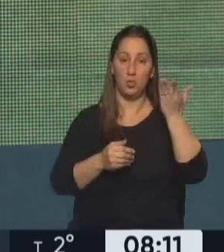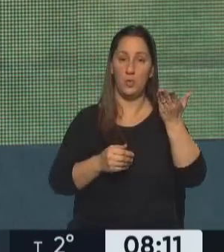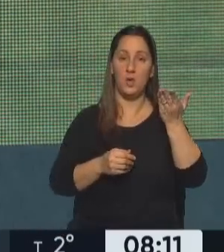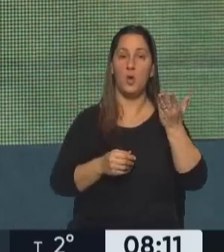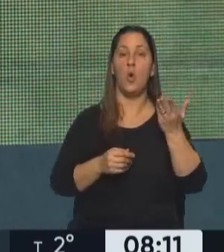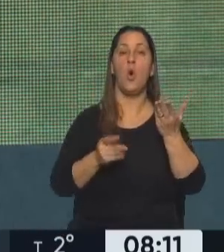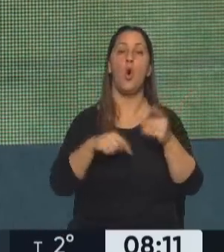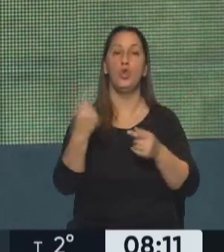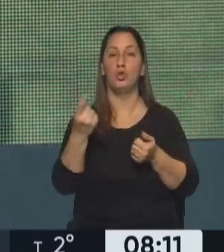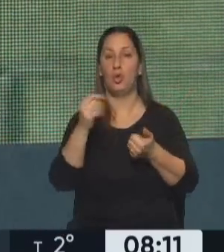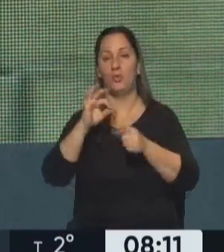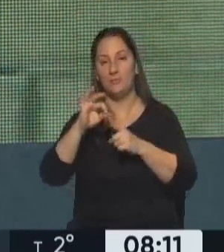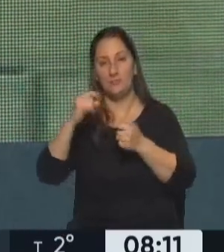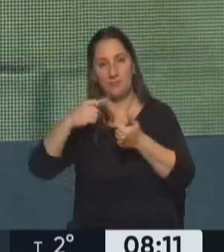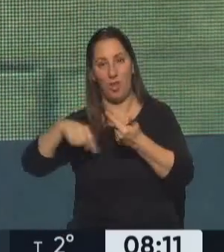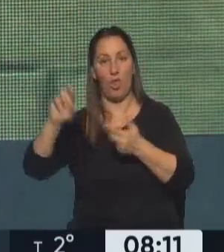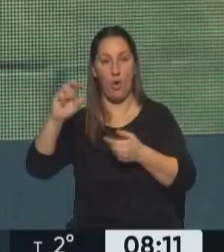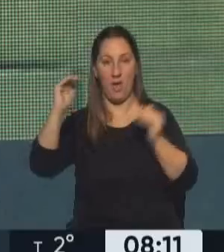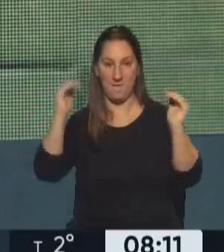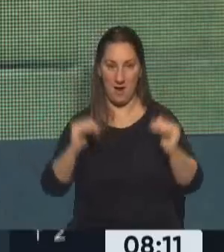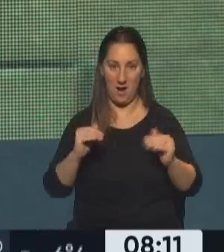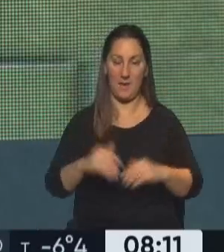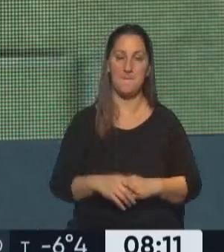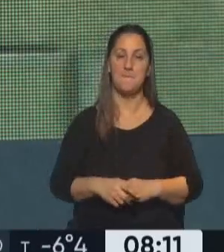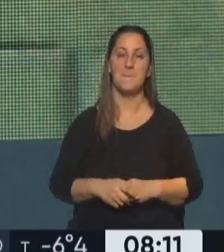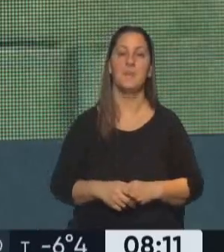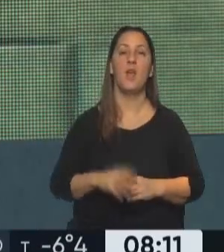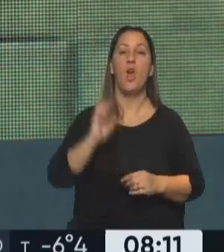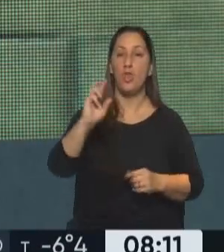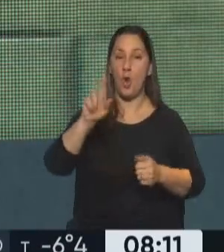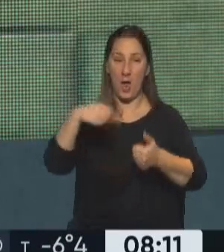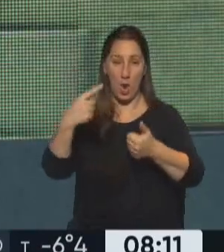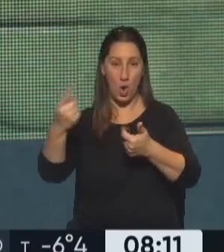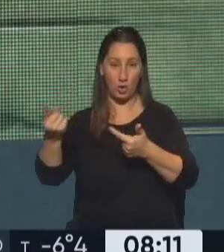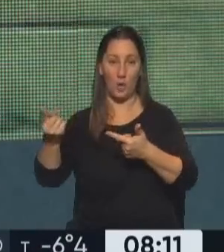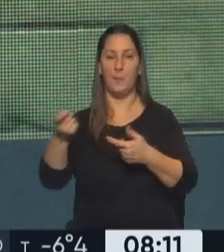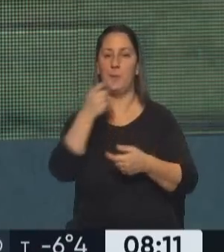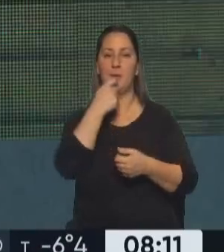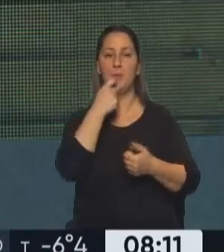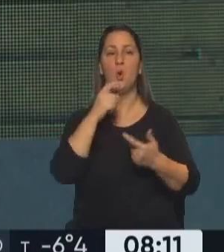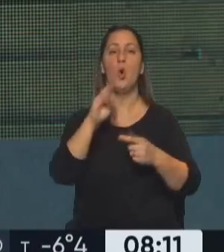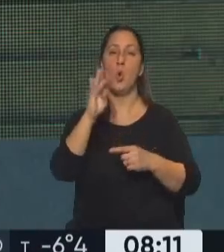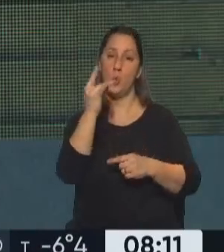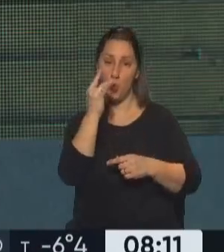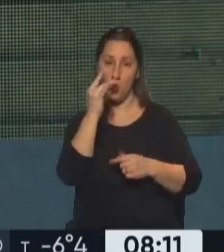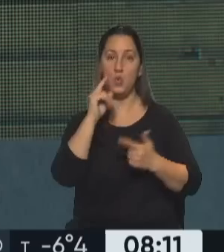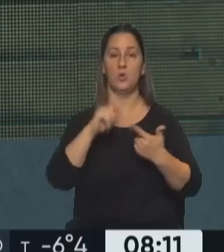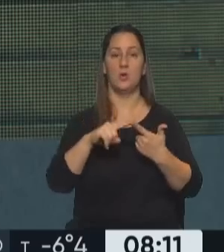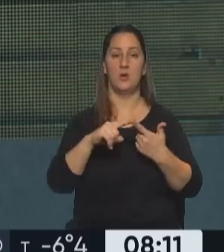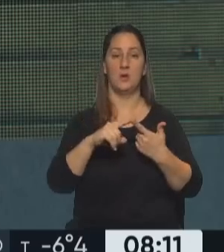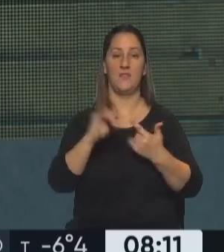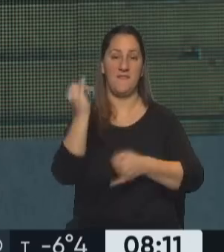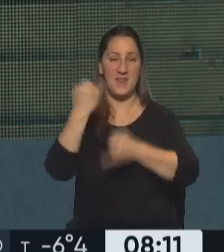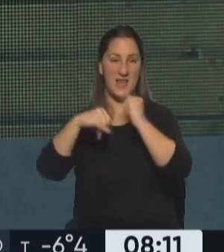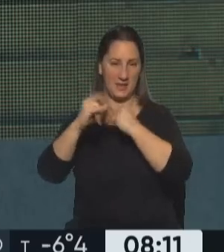los paralelos. El tema es, ahí tenés dos cosas. Bajar los paralelos, los paralelos me refiero tanto al blue como a los